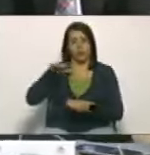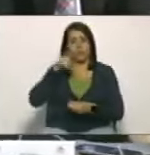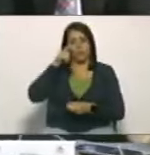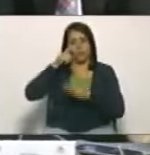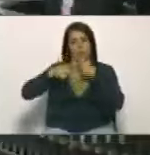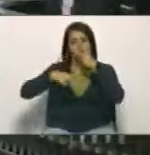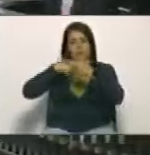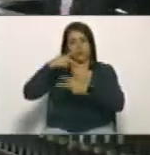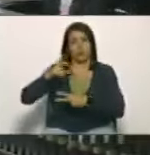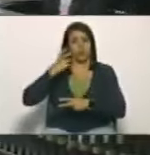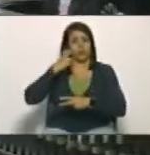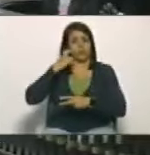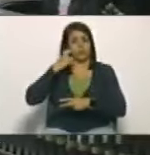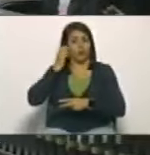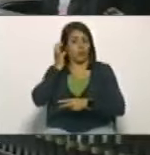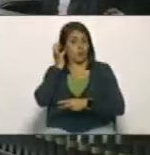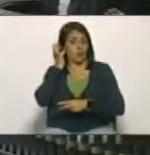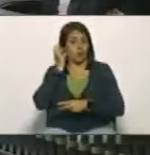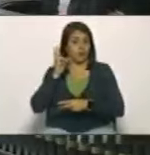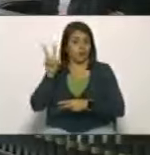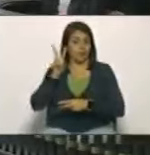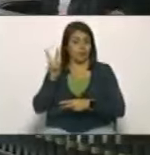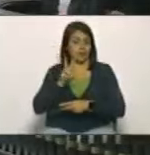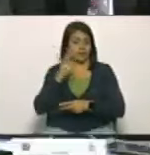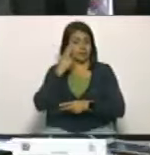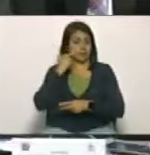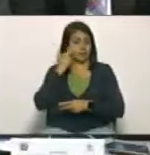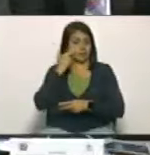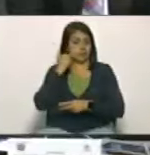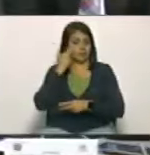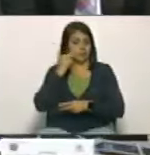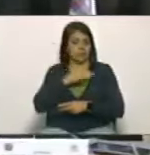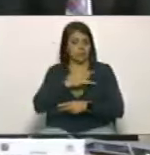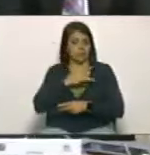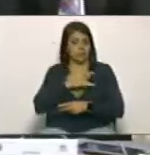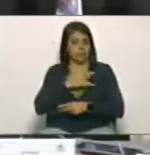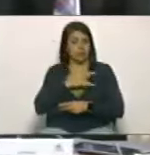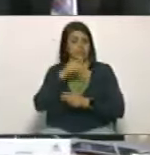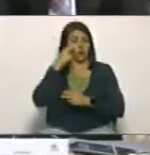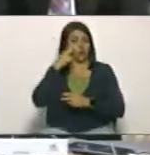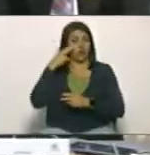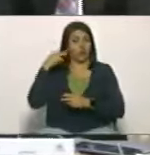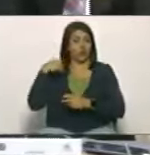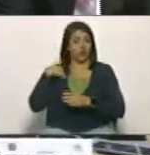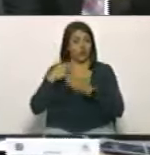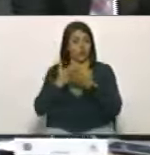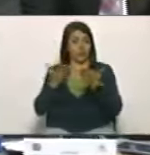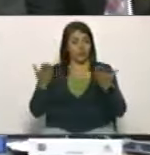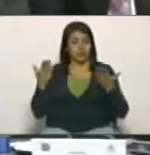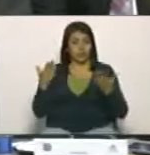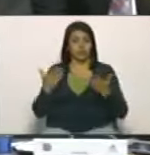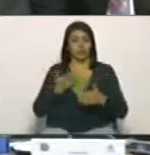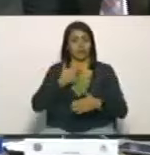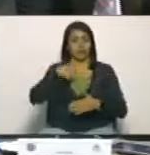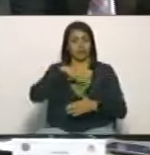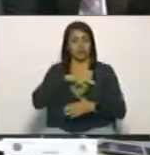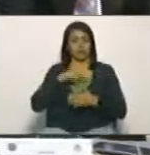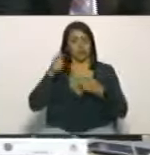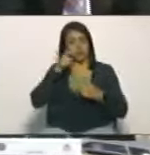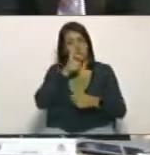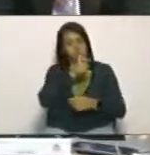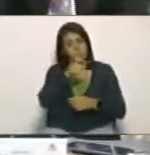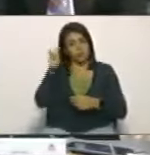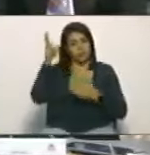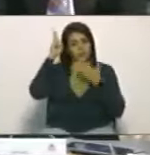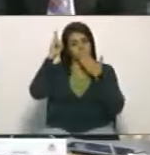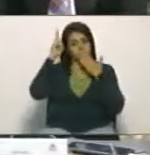del cacao, al calor de la mujer venezolana, nuestra mujer afrodescendiente, de la que nos sentimos profundamente orgullosos, al calor de nuestro pueblo indígena, de quienes